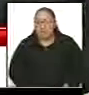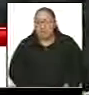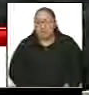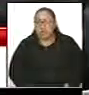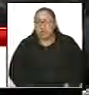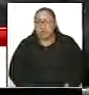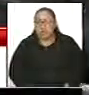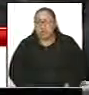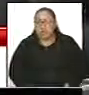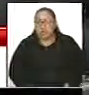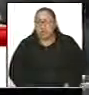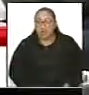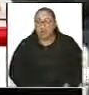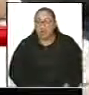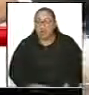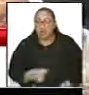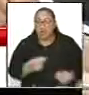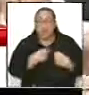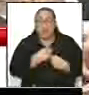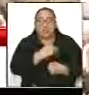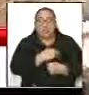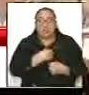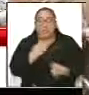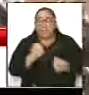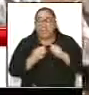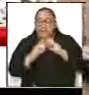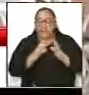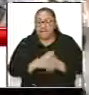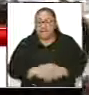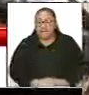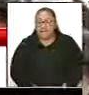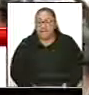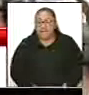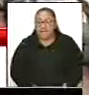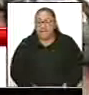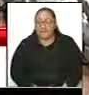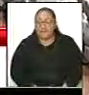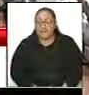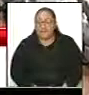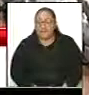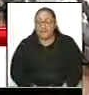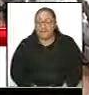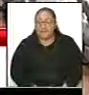Pronatel, como representante del Ministerio de Transportes y Comunicaciones.